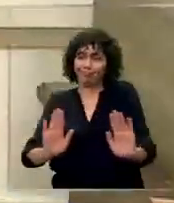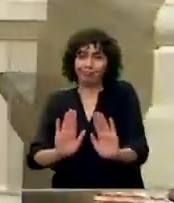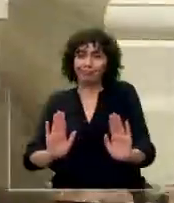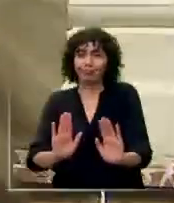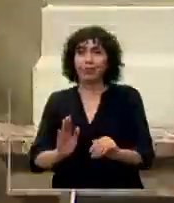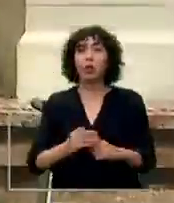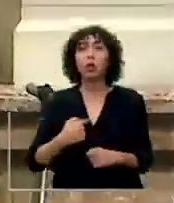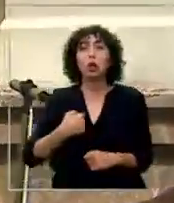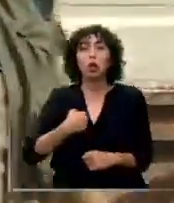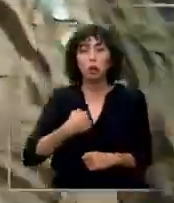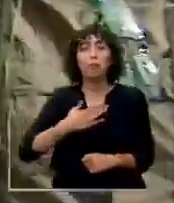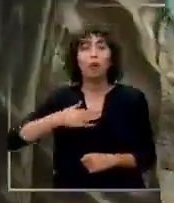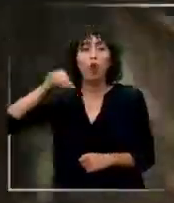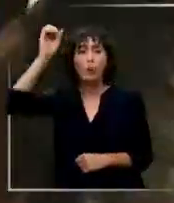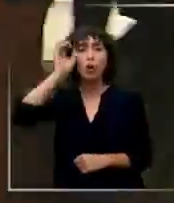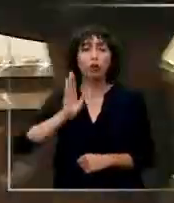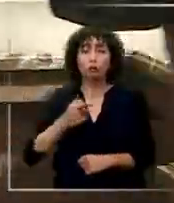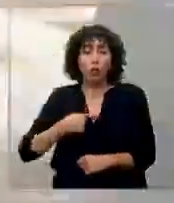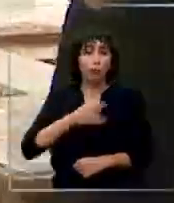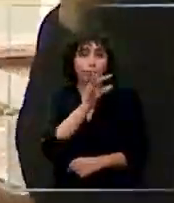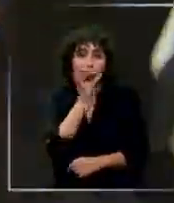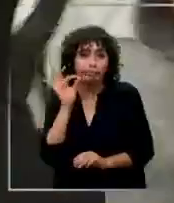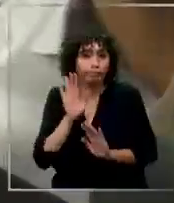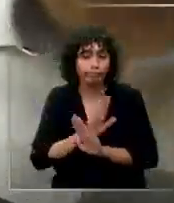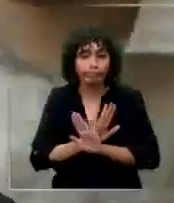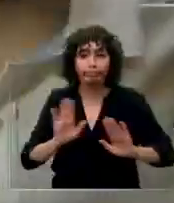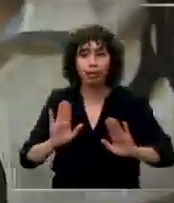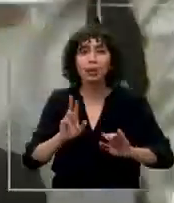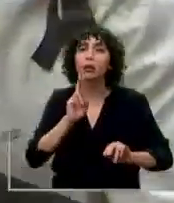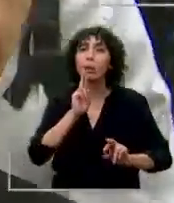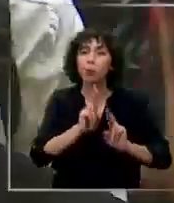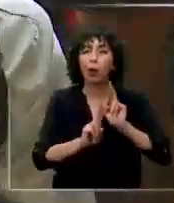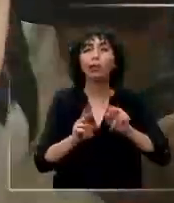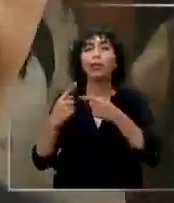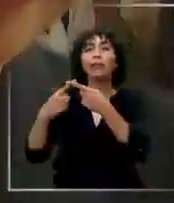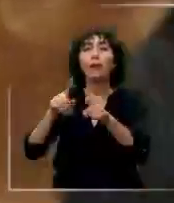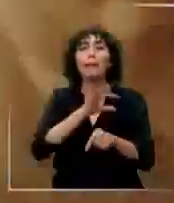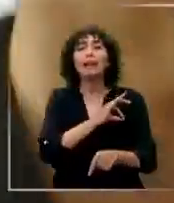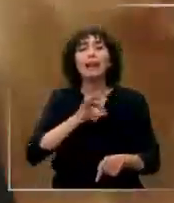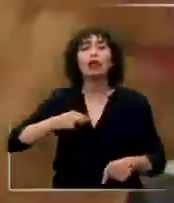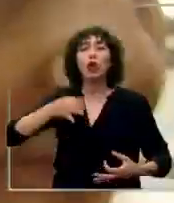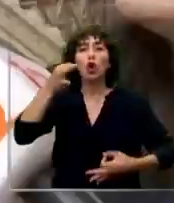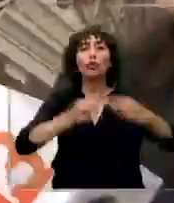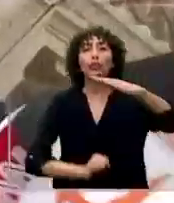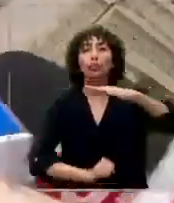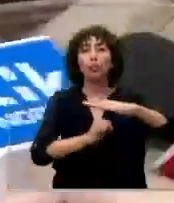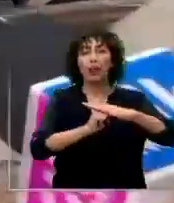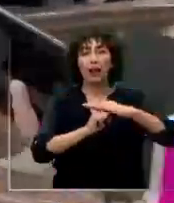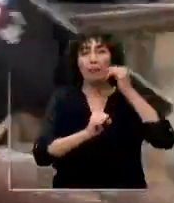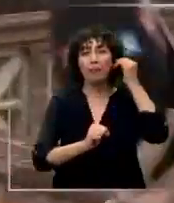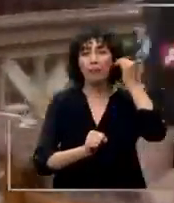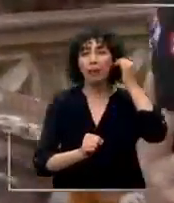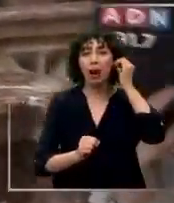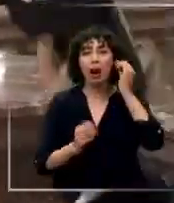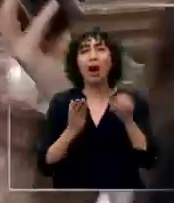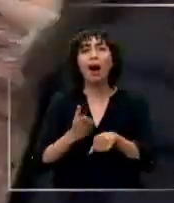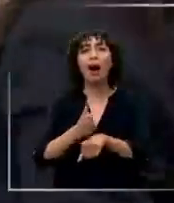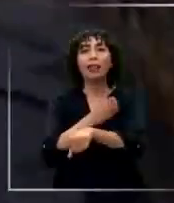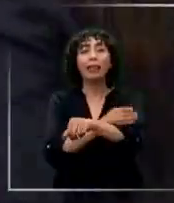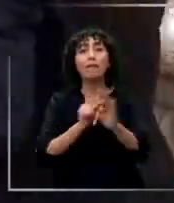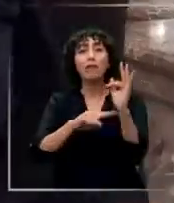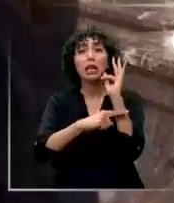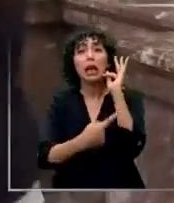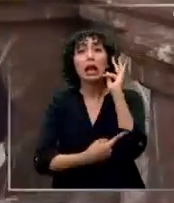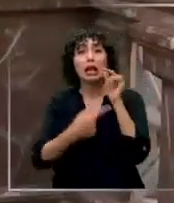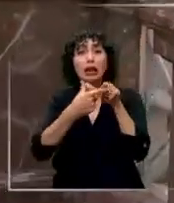resolver. Voy a mantener mi postura, no voy a emitir opinión. Respuestas de los ministros de la Corte Suprema a las polémicas generadas tras la fallida elección del fiscal